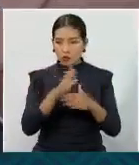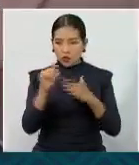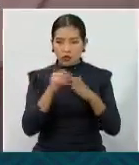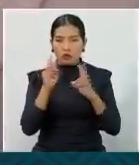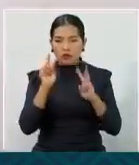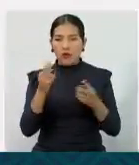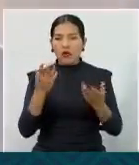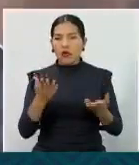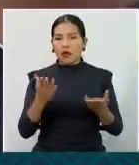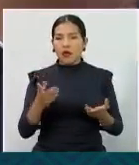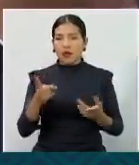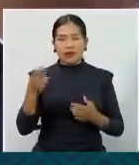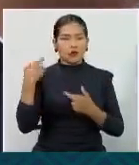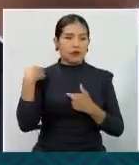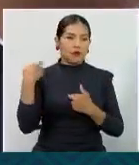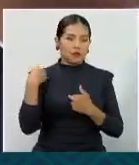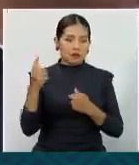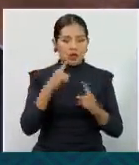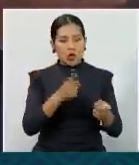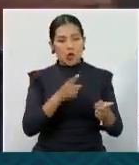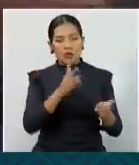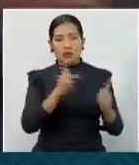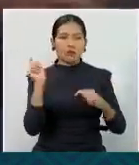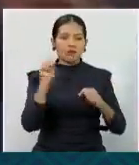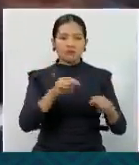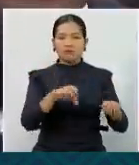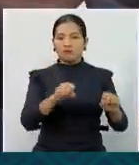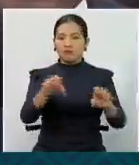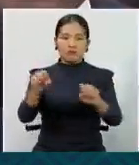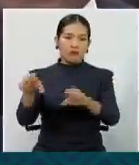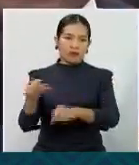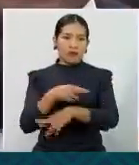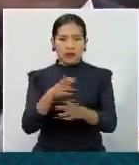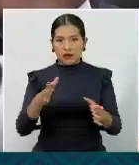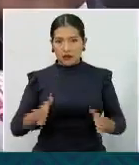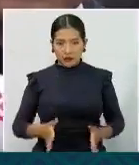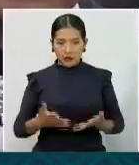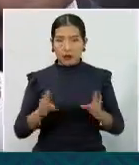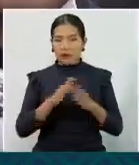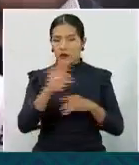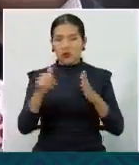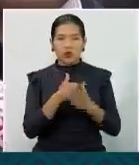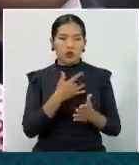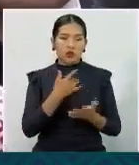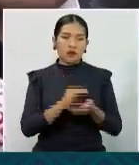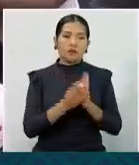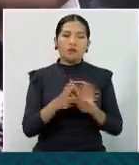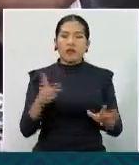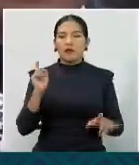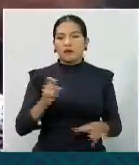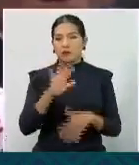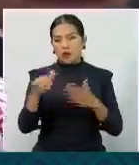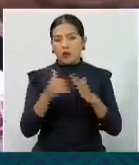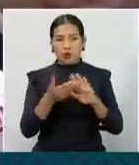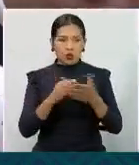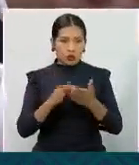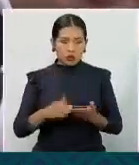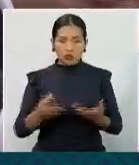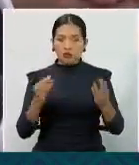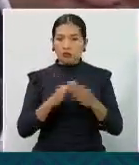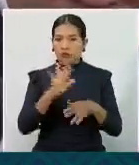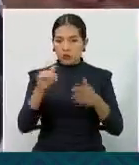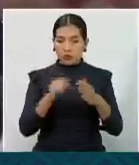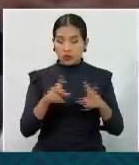estos avasallamientos. No, lo que nosotros vamos a hacer es garantizar la sensación de paz que tiene que tener toda nuestra comunidad. Y ante cualquier intento de